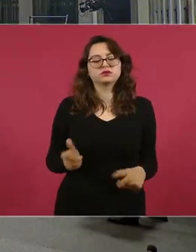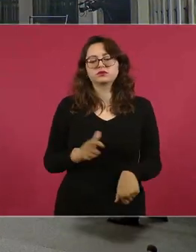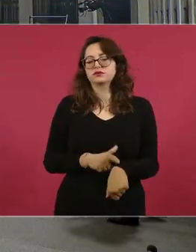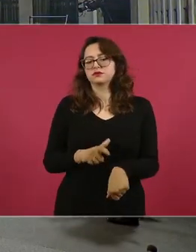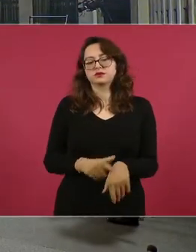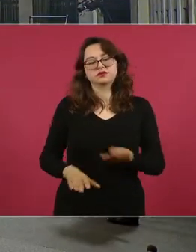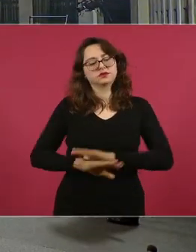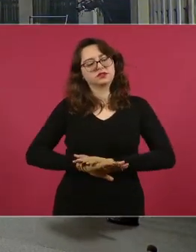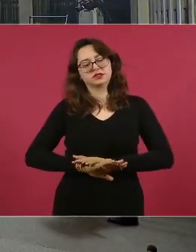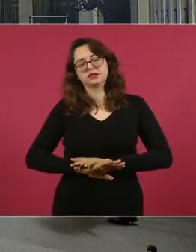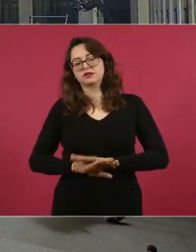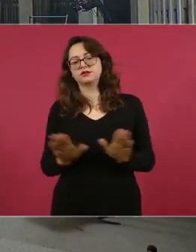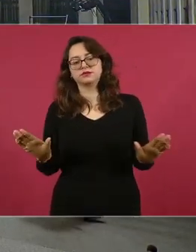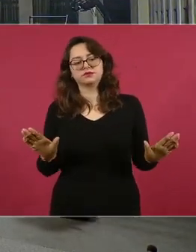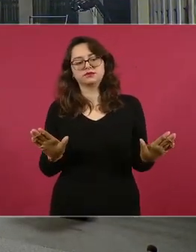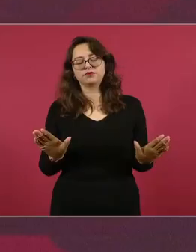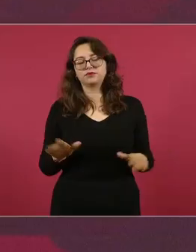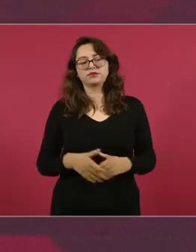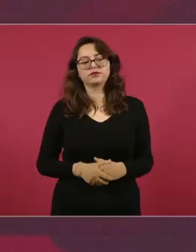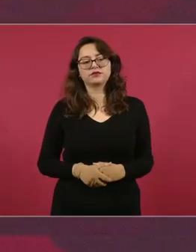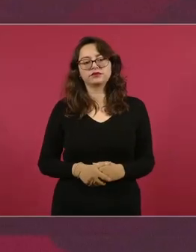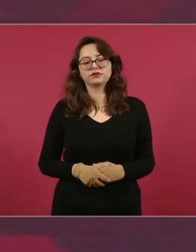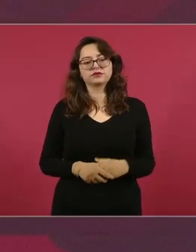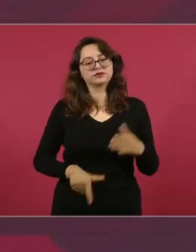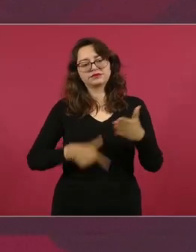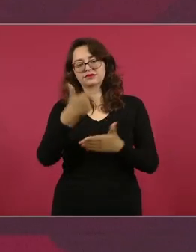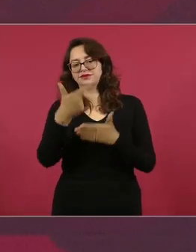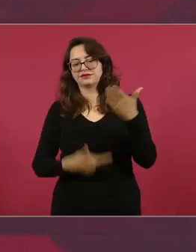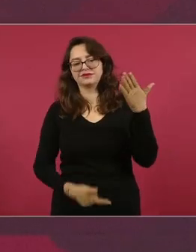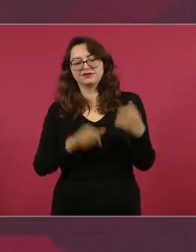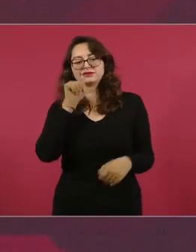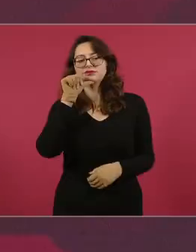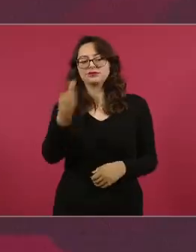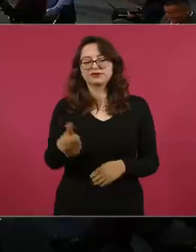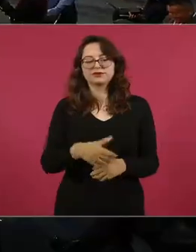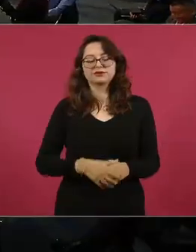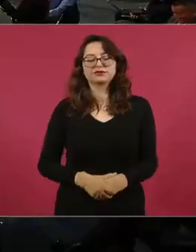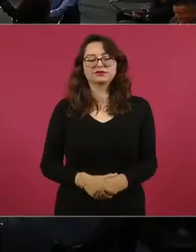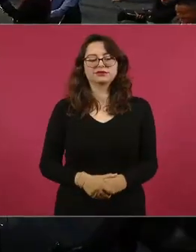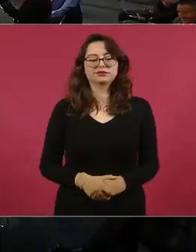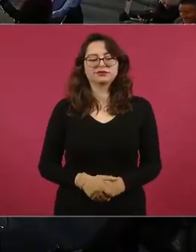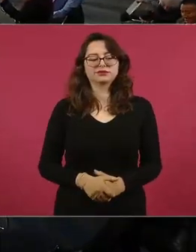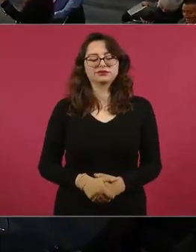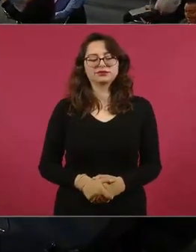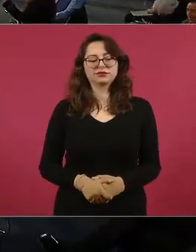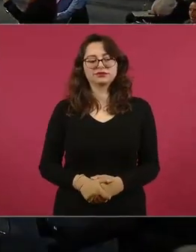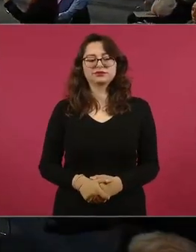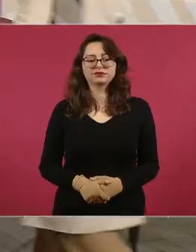¿sí? ¿Cómo es que dicen ustedes? Sin lista. Sin lista. Sin lista.